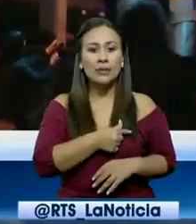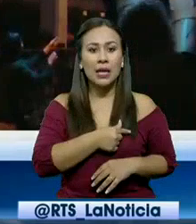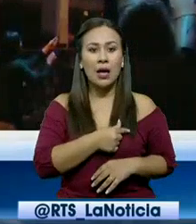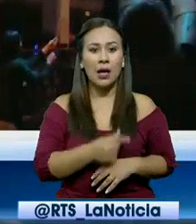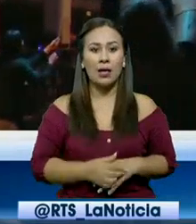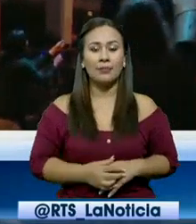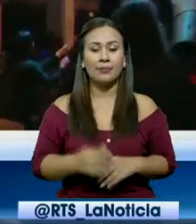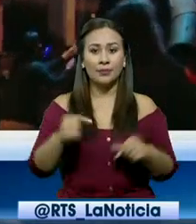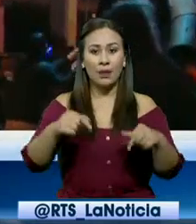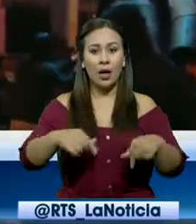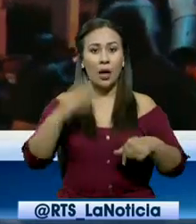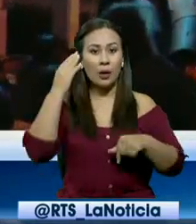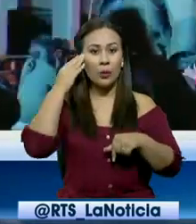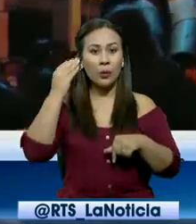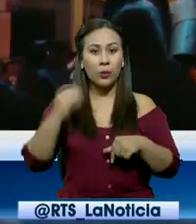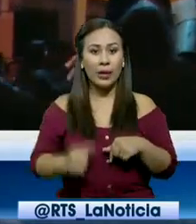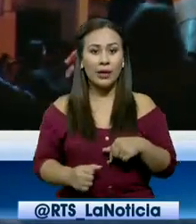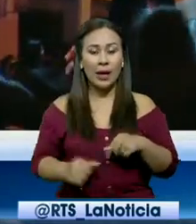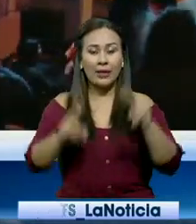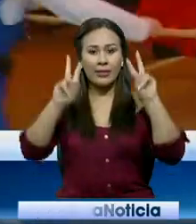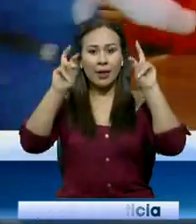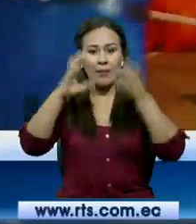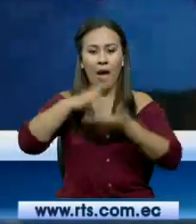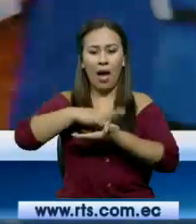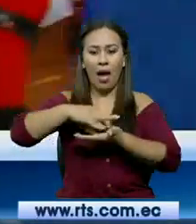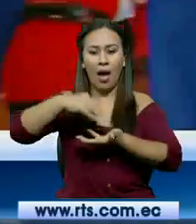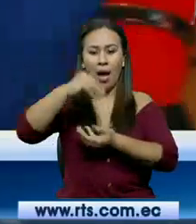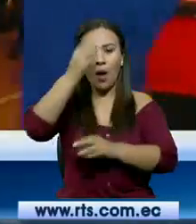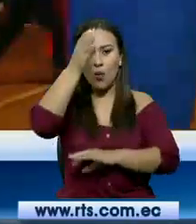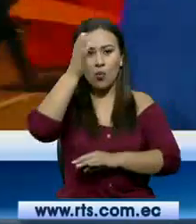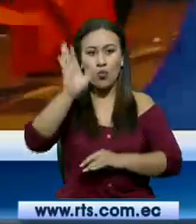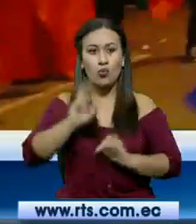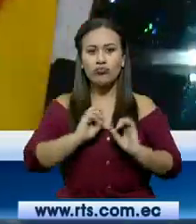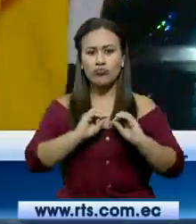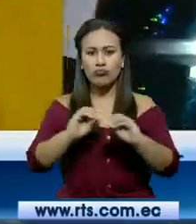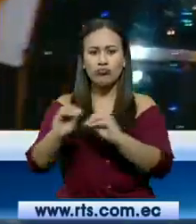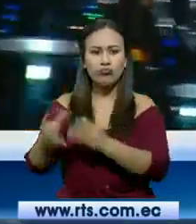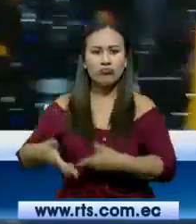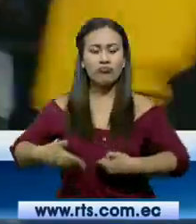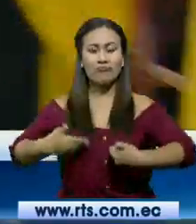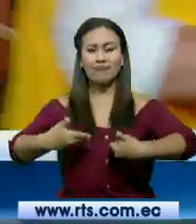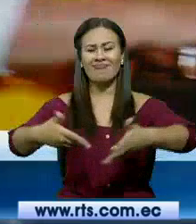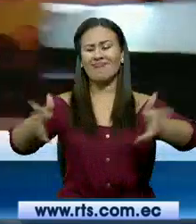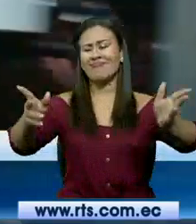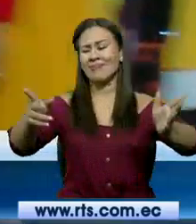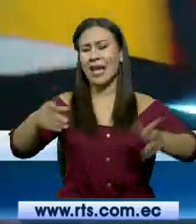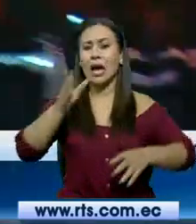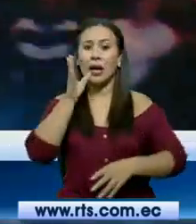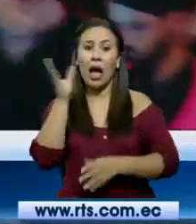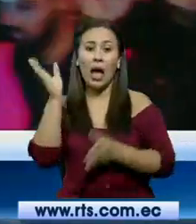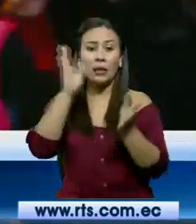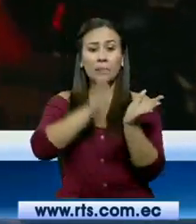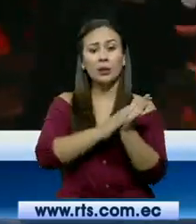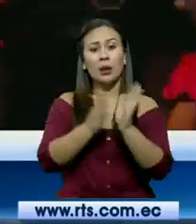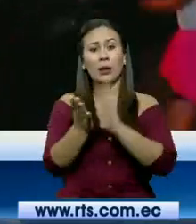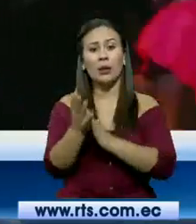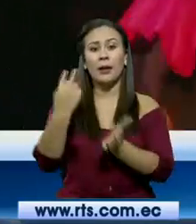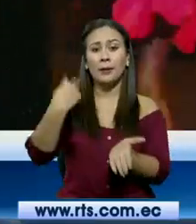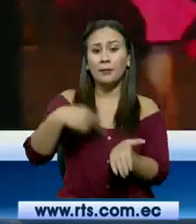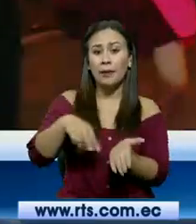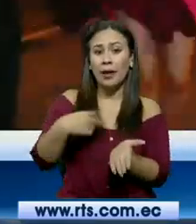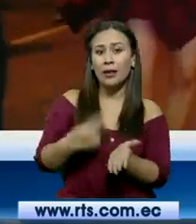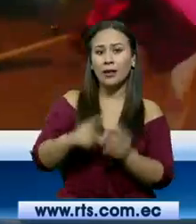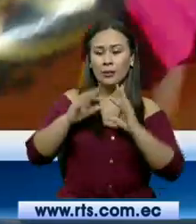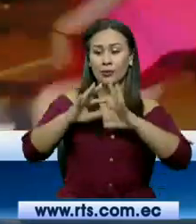de Cuenca, como siempre, aportando a la cultura. Las escenas presentadas tienen de todo: cantos, bailes,